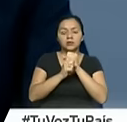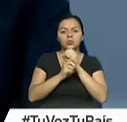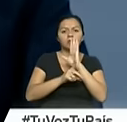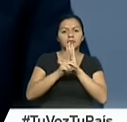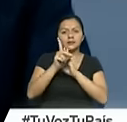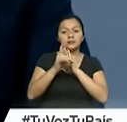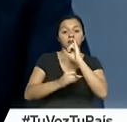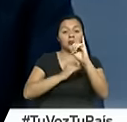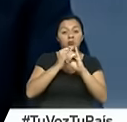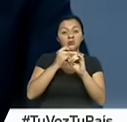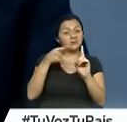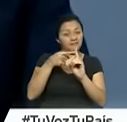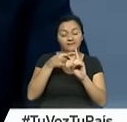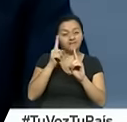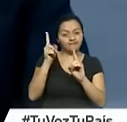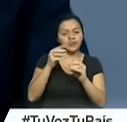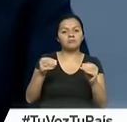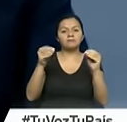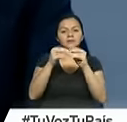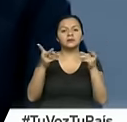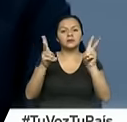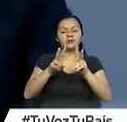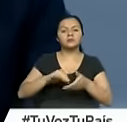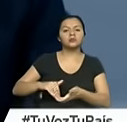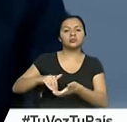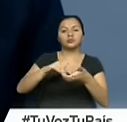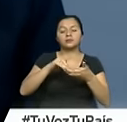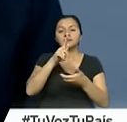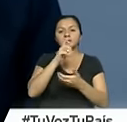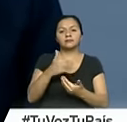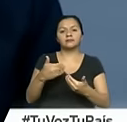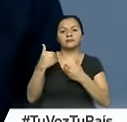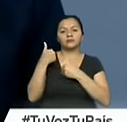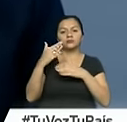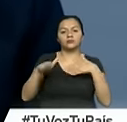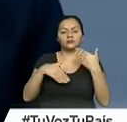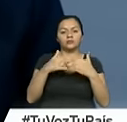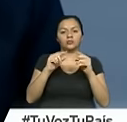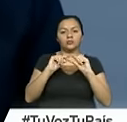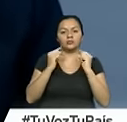internacional, sino lamentablemente a nuestra solidaridad dentro de este movimiento.